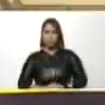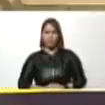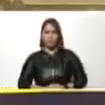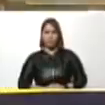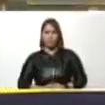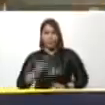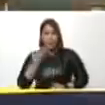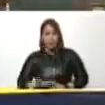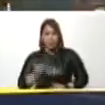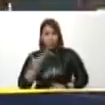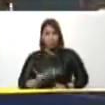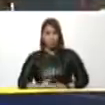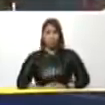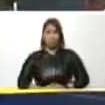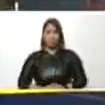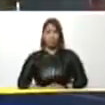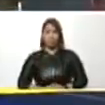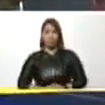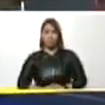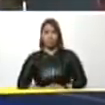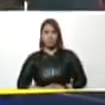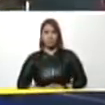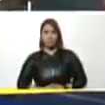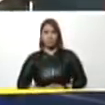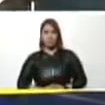tan importante.